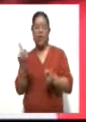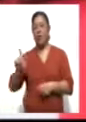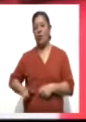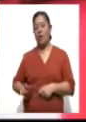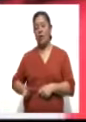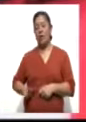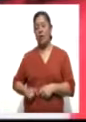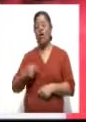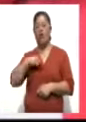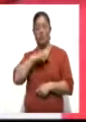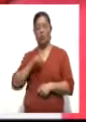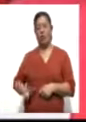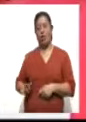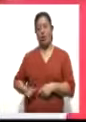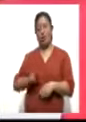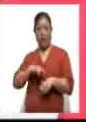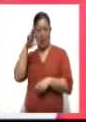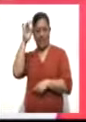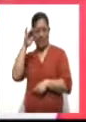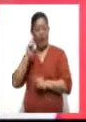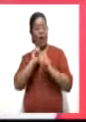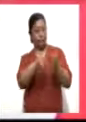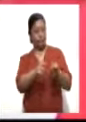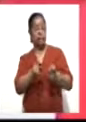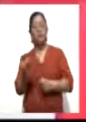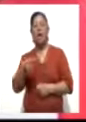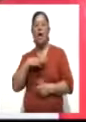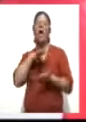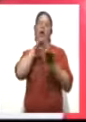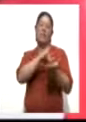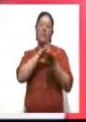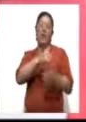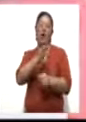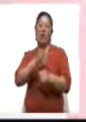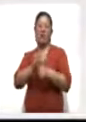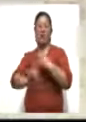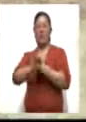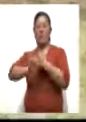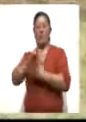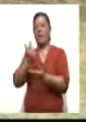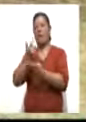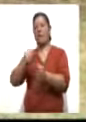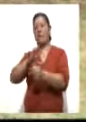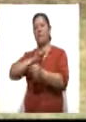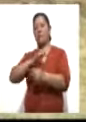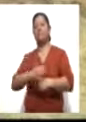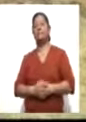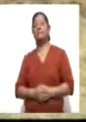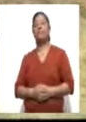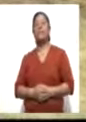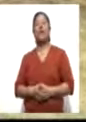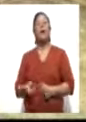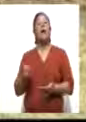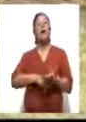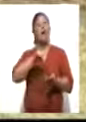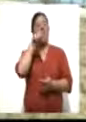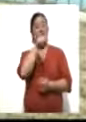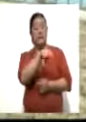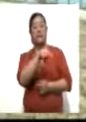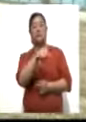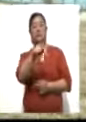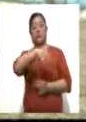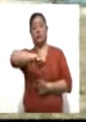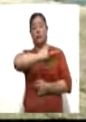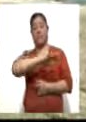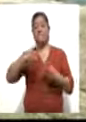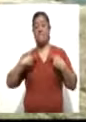nuestro gobernador Marco Mena, en apoyo a la contingencia que estamos viviendo actualmente. En Ixtacuixtla, personal operativo del DIF